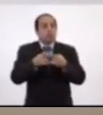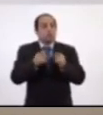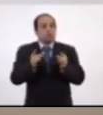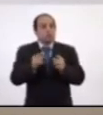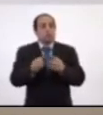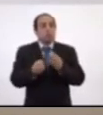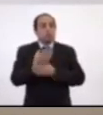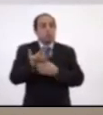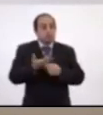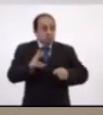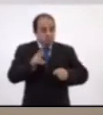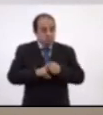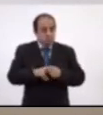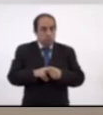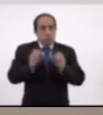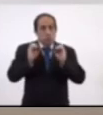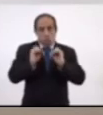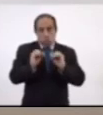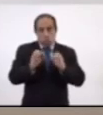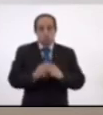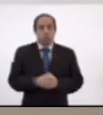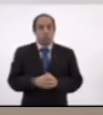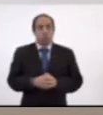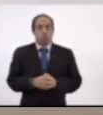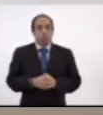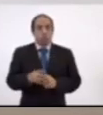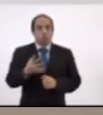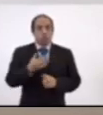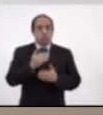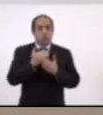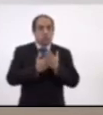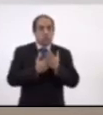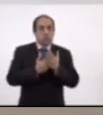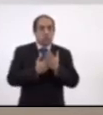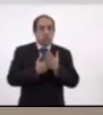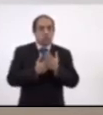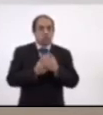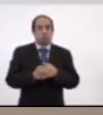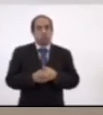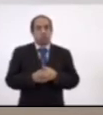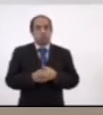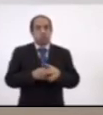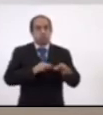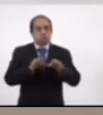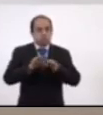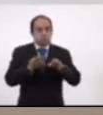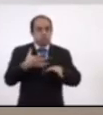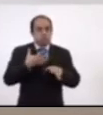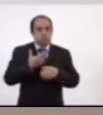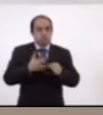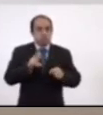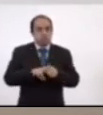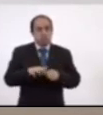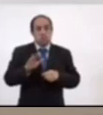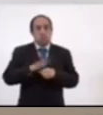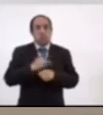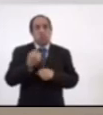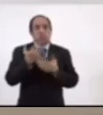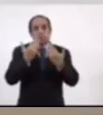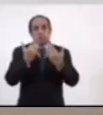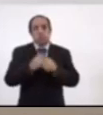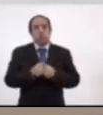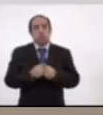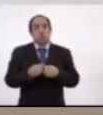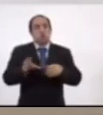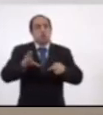nuevos hospitales o incluso baja productividad de los hospitales que se tenían justamente porque no había plantillas completas.